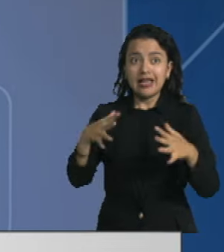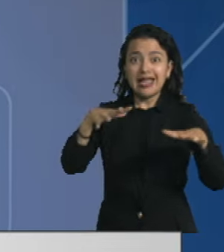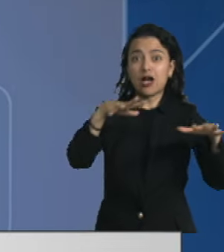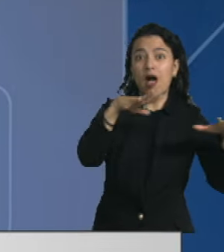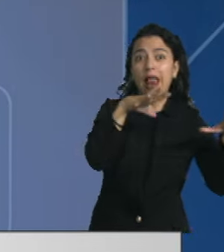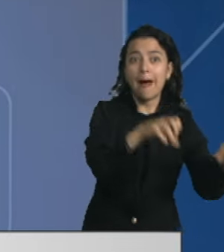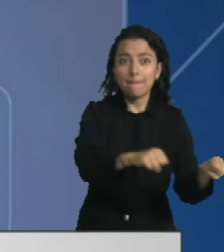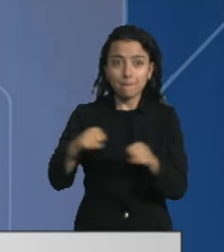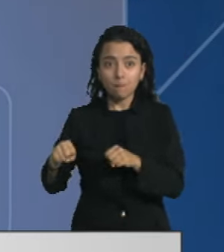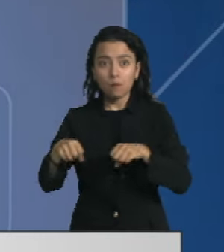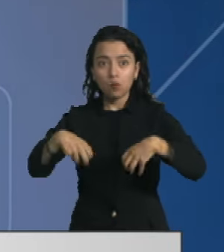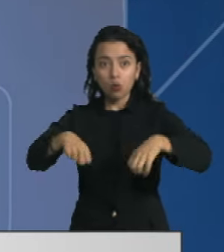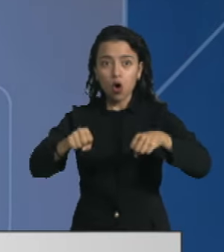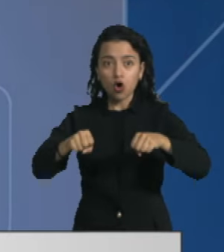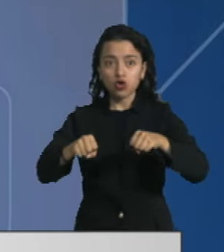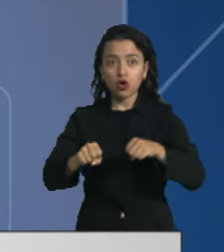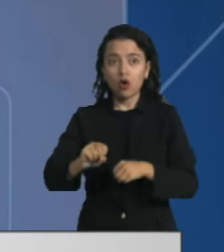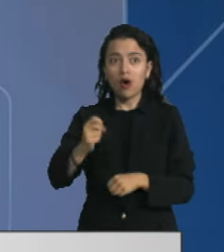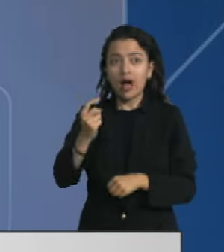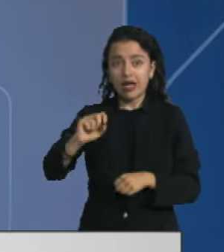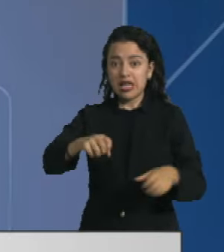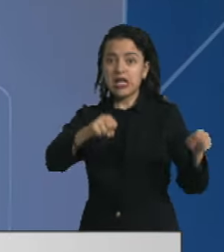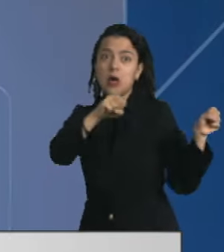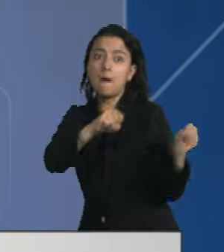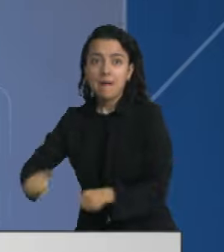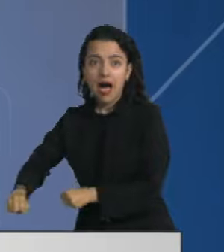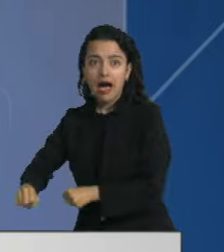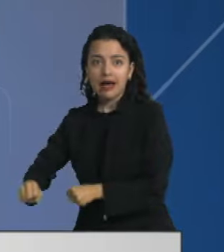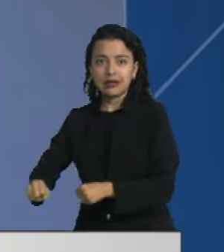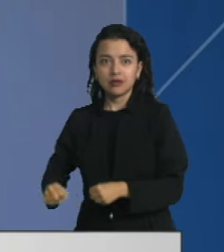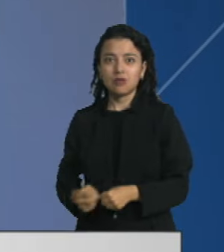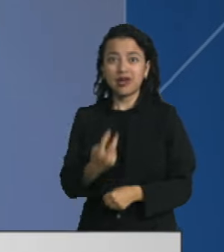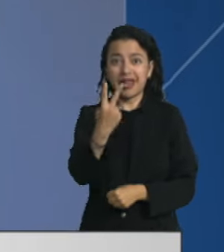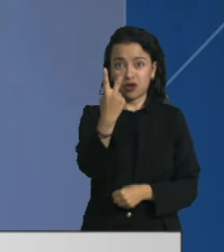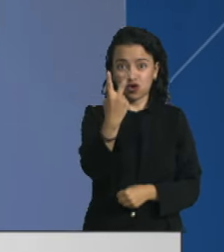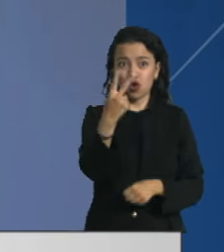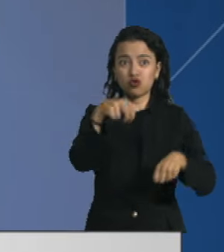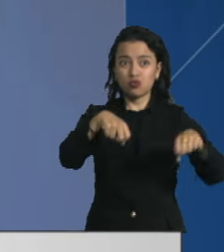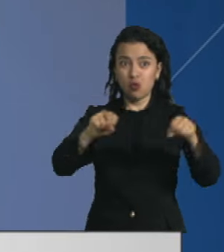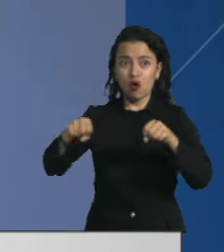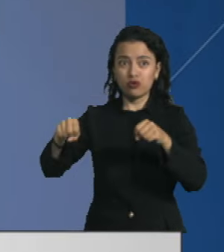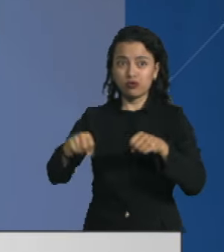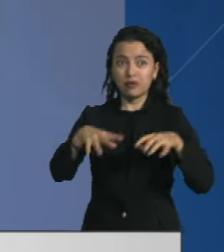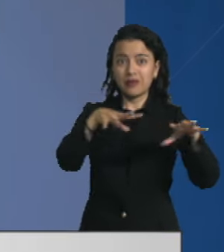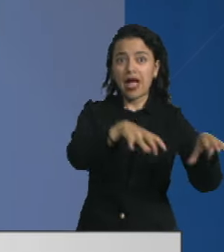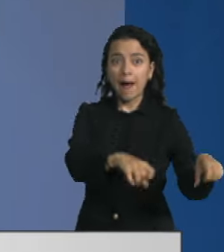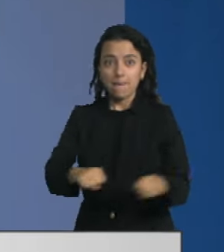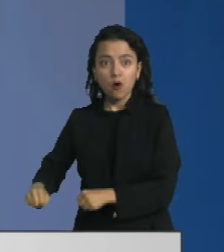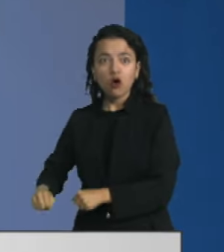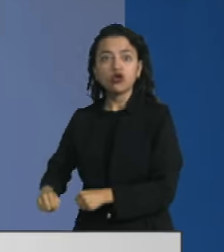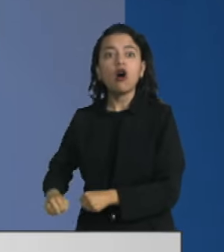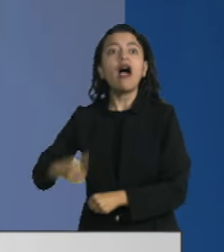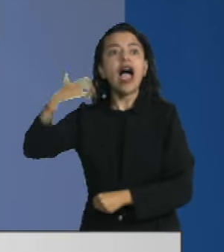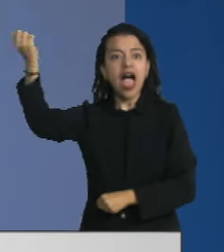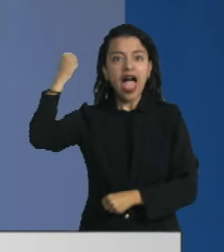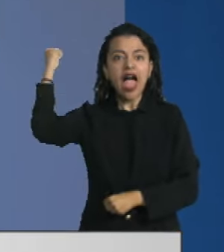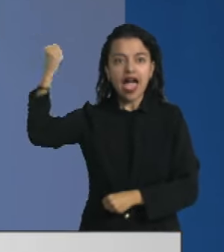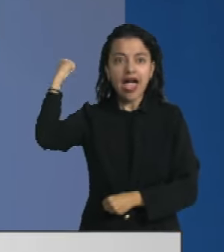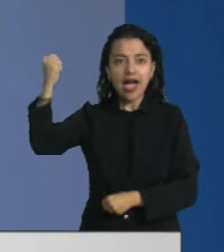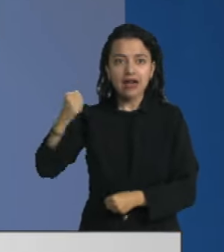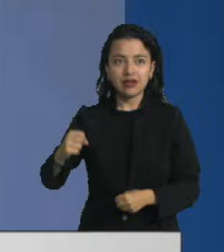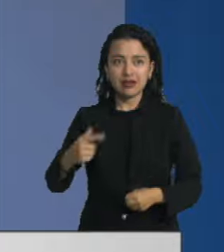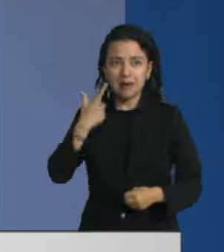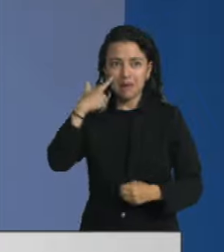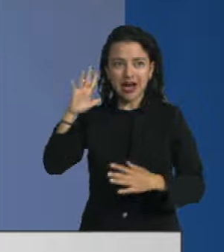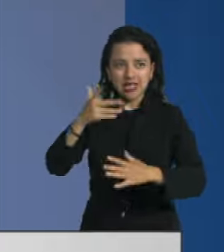quitan la motocicleta a estos delincuentes, una de las motocicletas, eran dos motocicletas, y lo que hacen estas personas después de amenazar con lo que